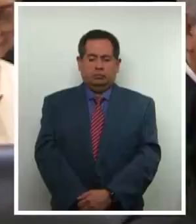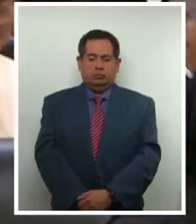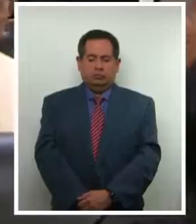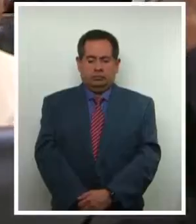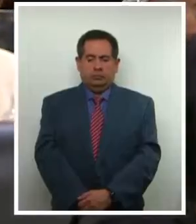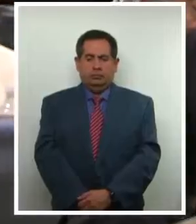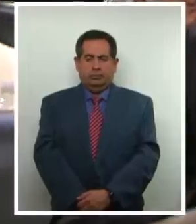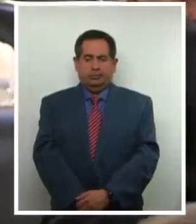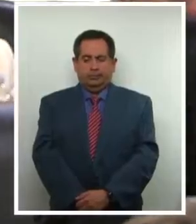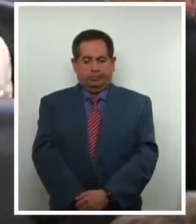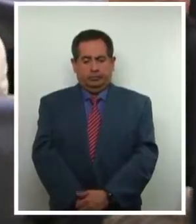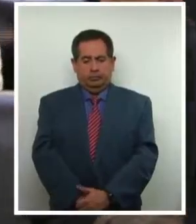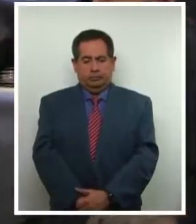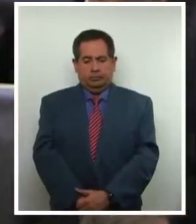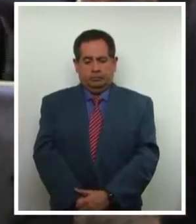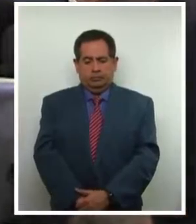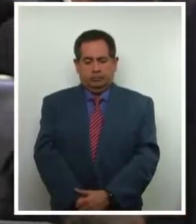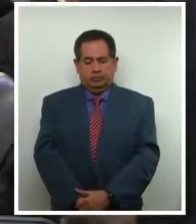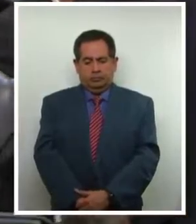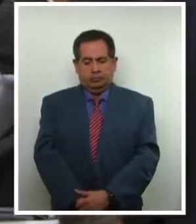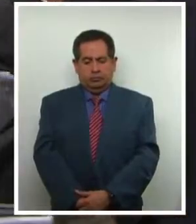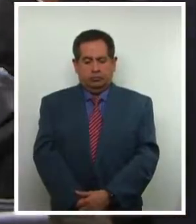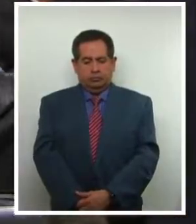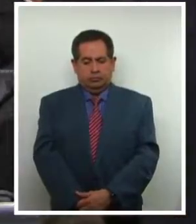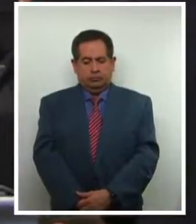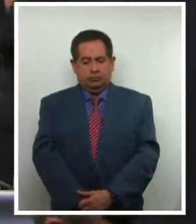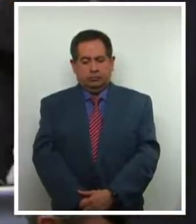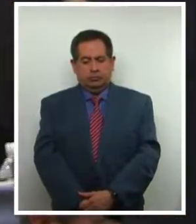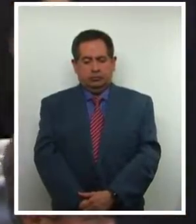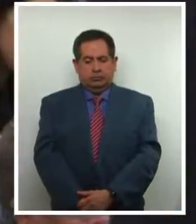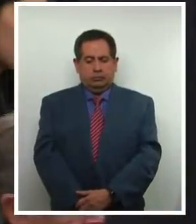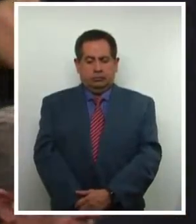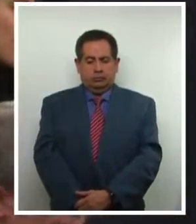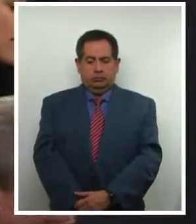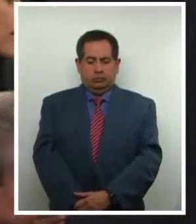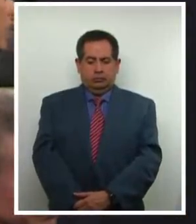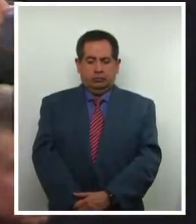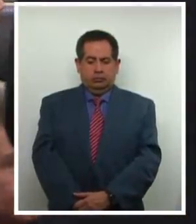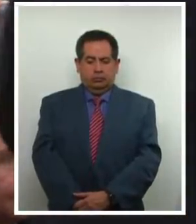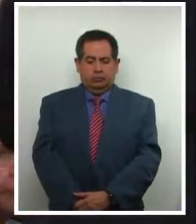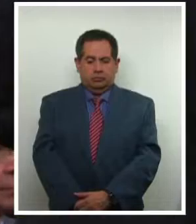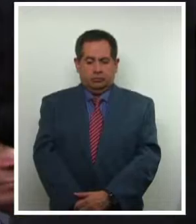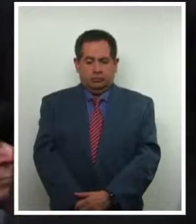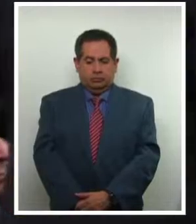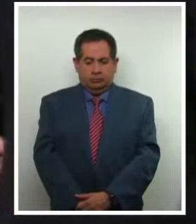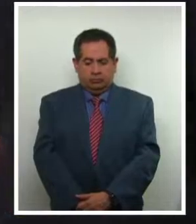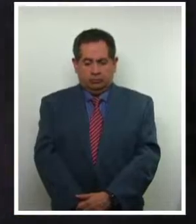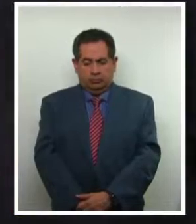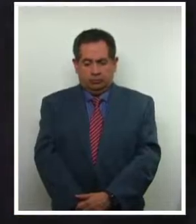¿Esto se suprimir? El cambio es esto. ¿Todo esto?